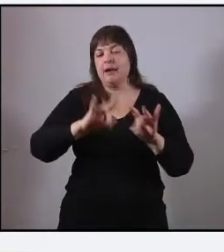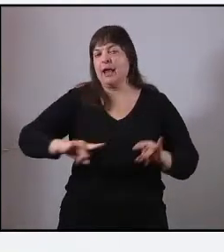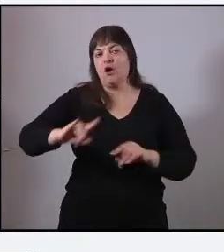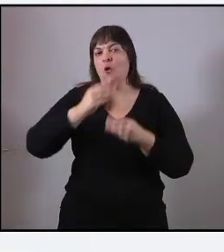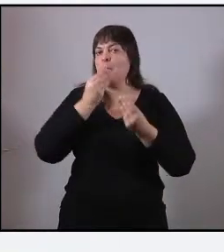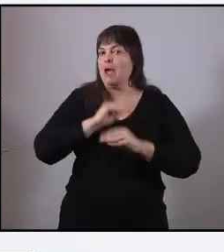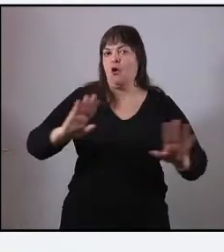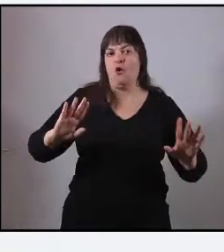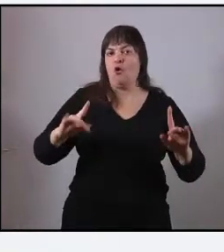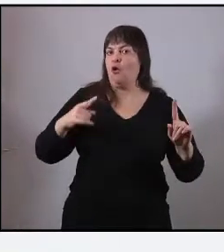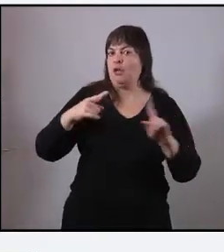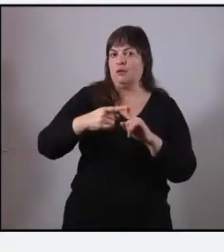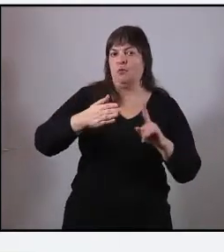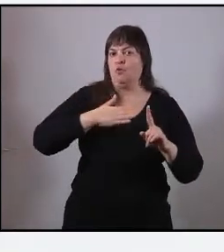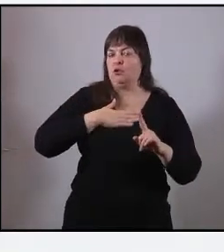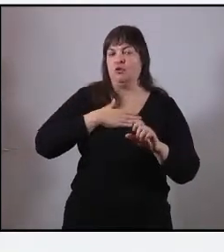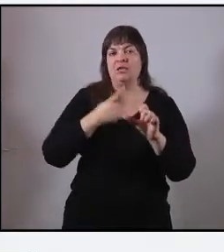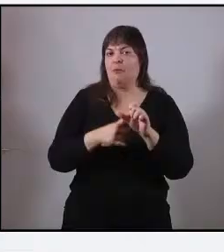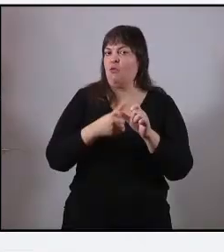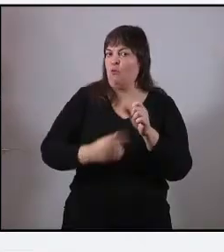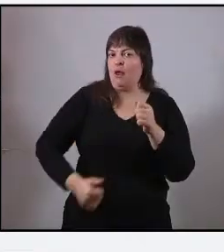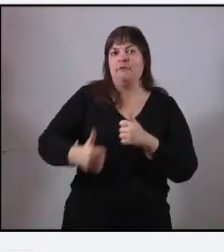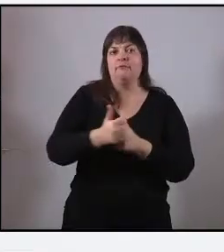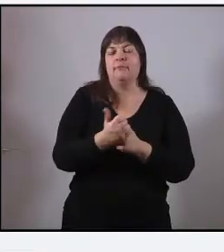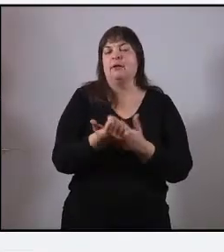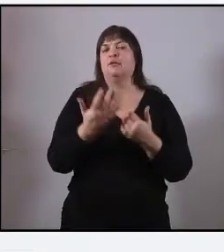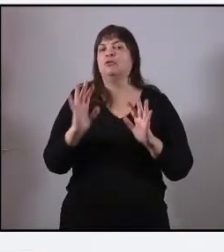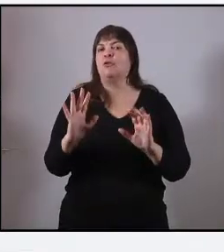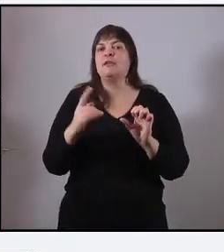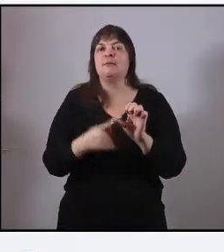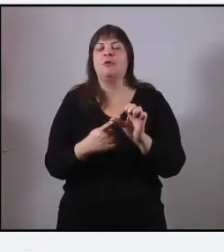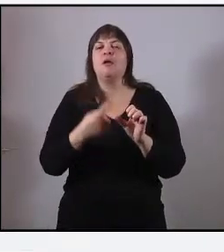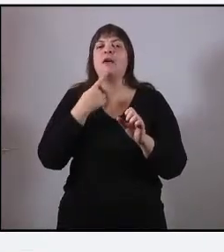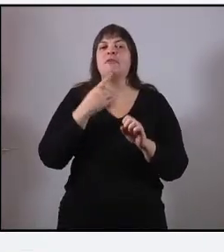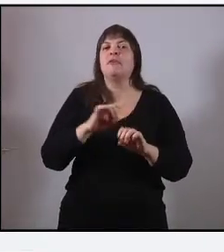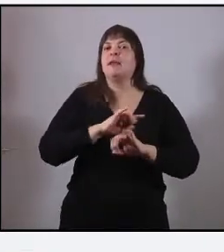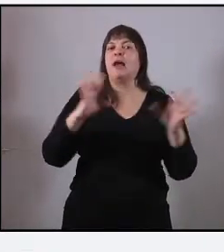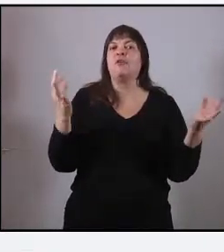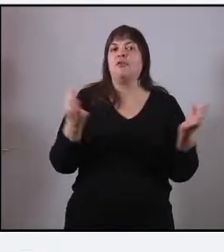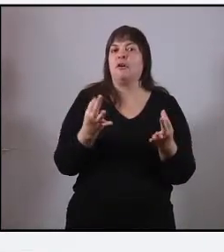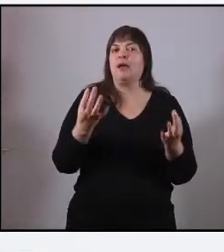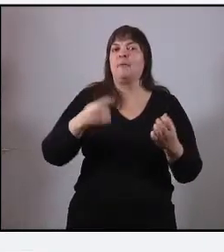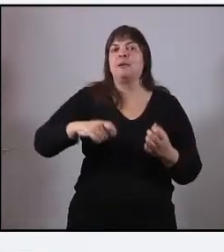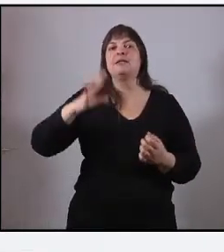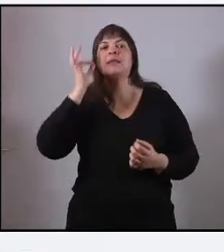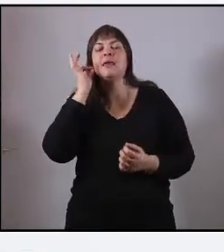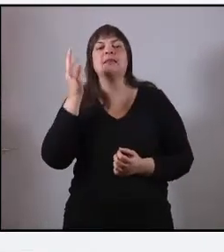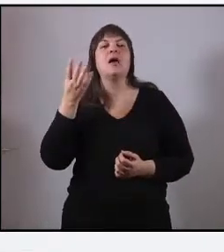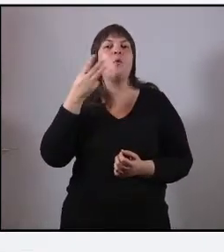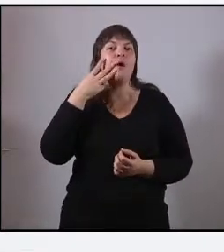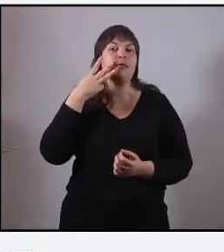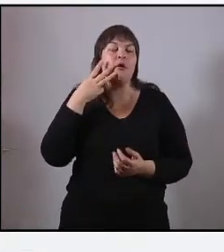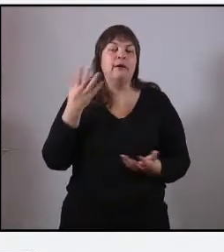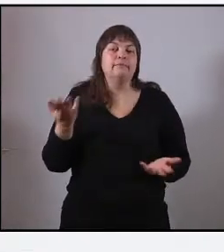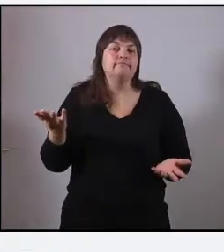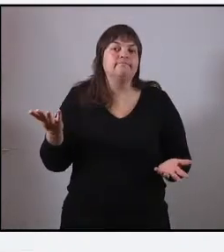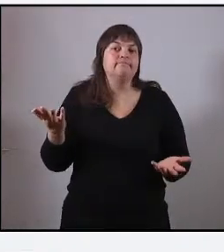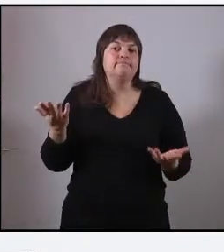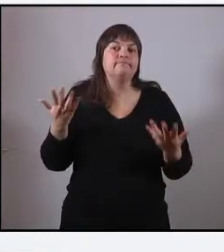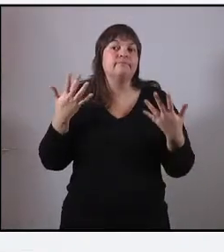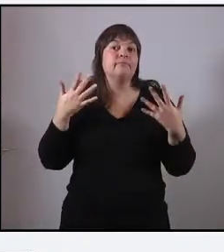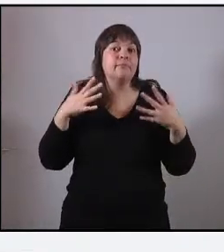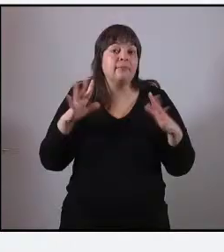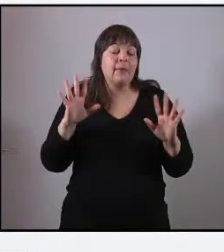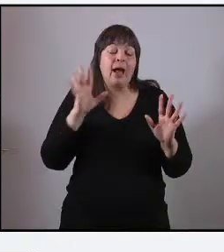mejor para Extremadura. Y sin duda una Extremadura que ha dicho claramente que quiere que su presidenta sea María Guardiola. Ahora lo que